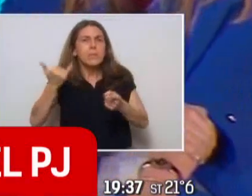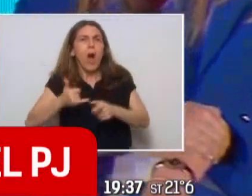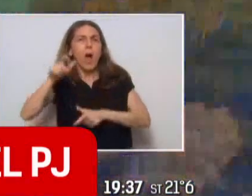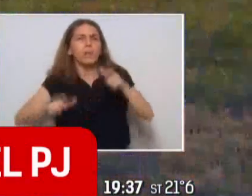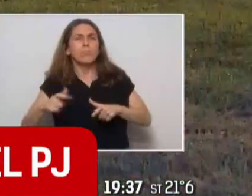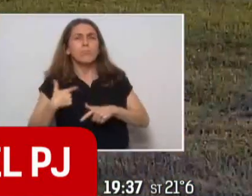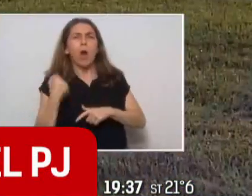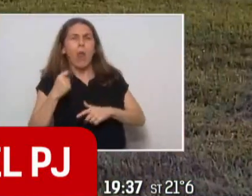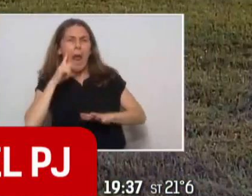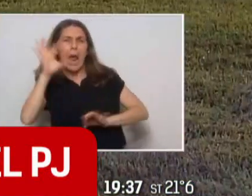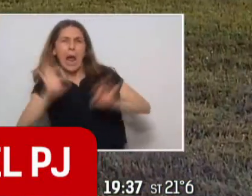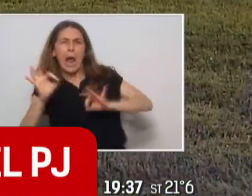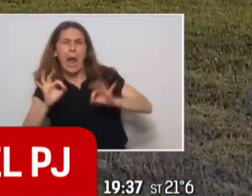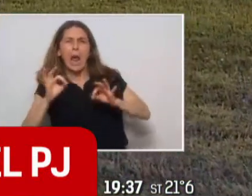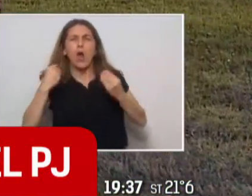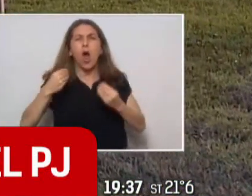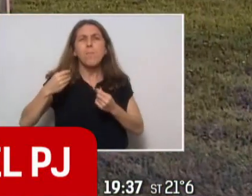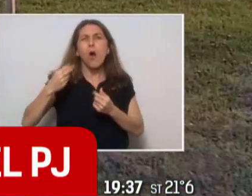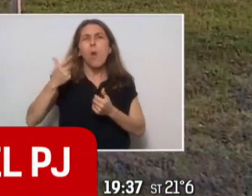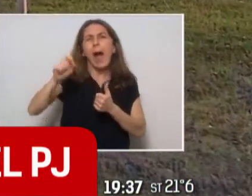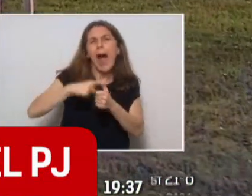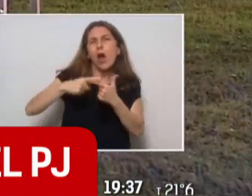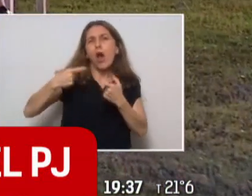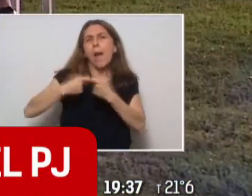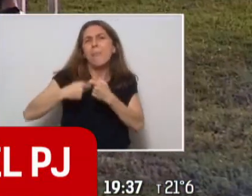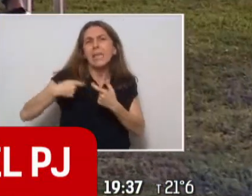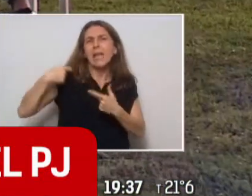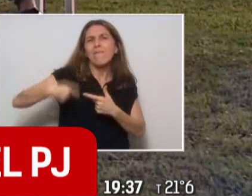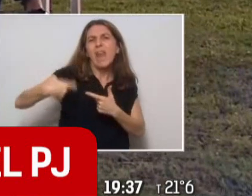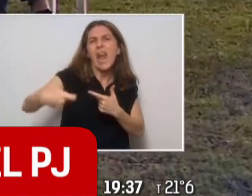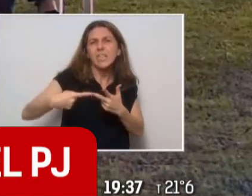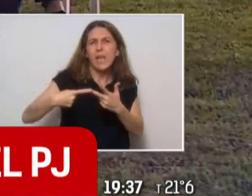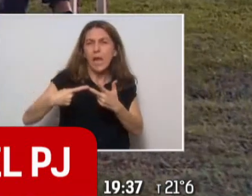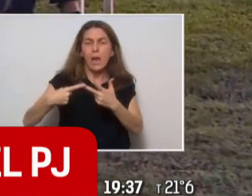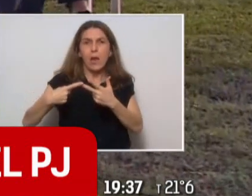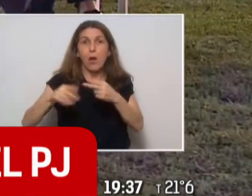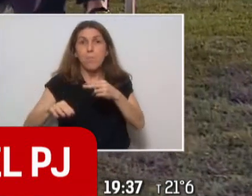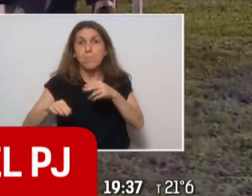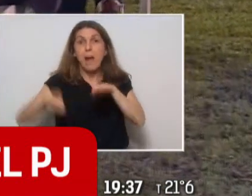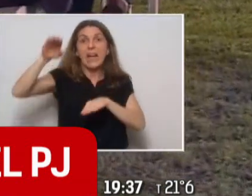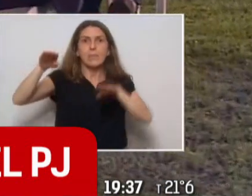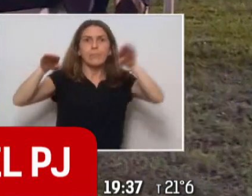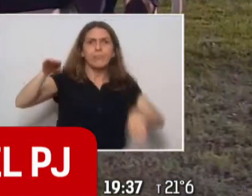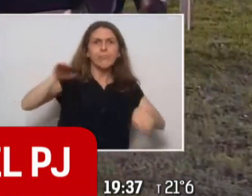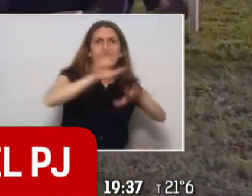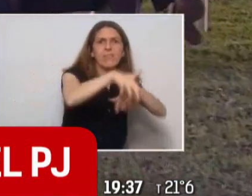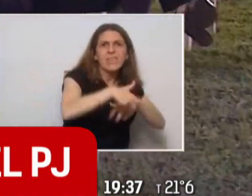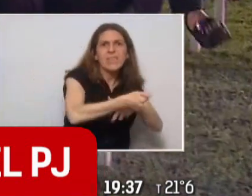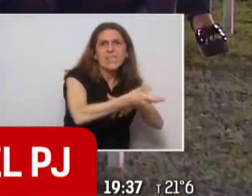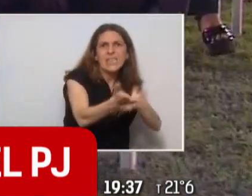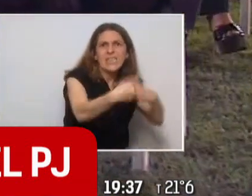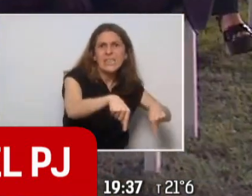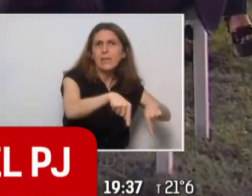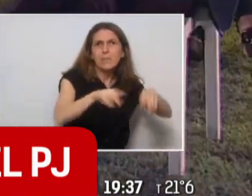especuladores. Otra vez el mundo financiero empezó a prevalecer por sobre el mundo productivo. Y la